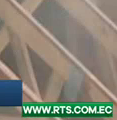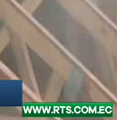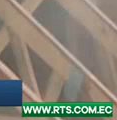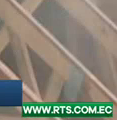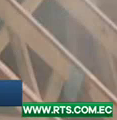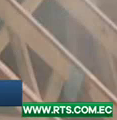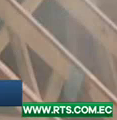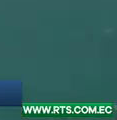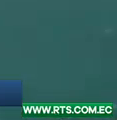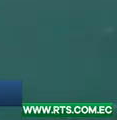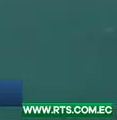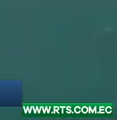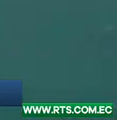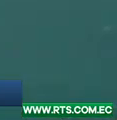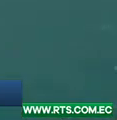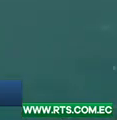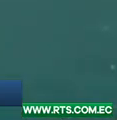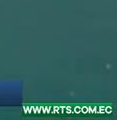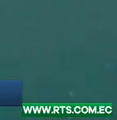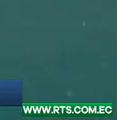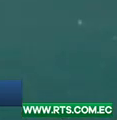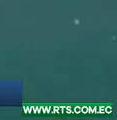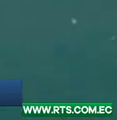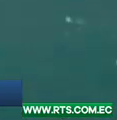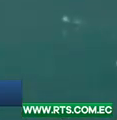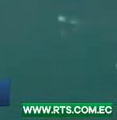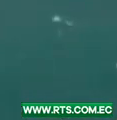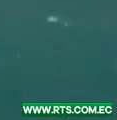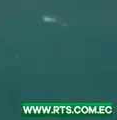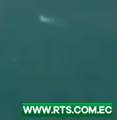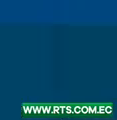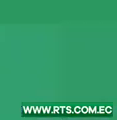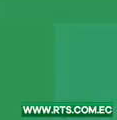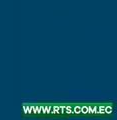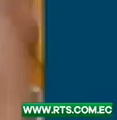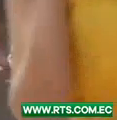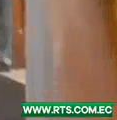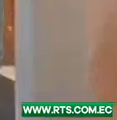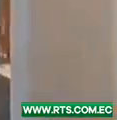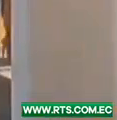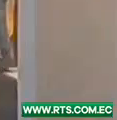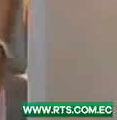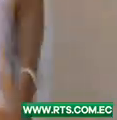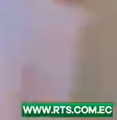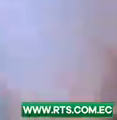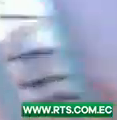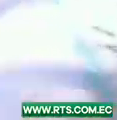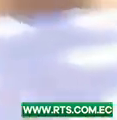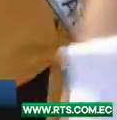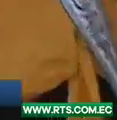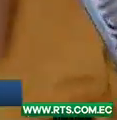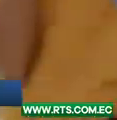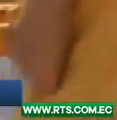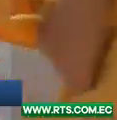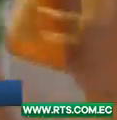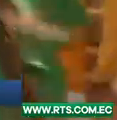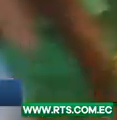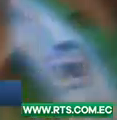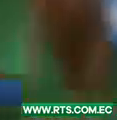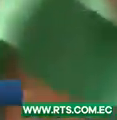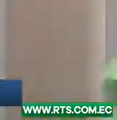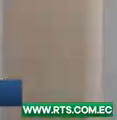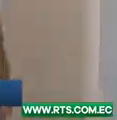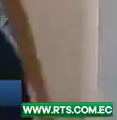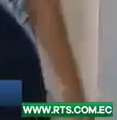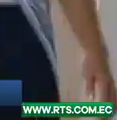mientras tanto en bahamas la cifra de muertos subió a 30 y todo está listo para la elección de